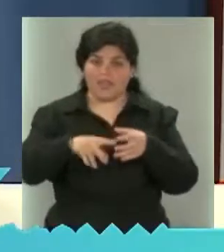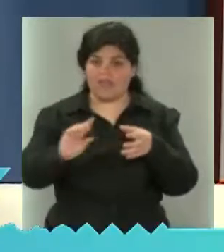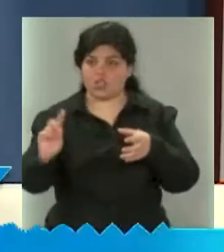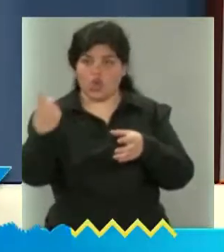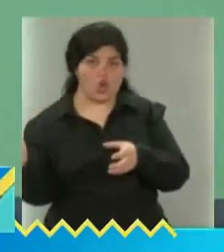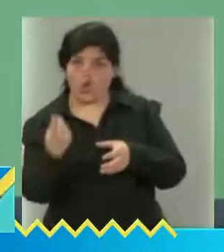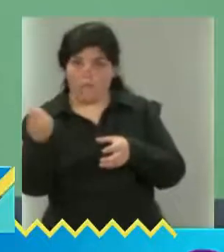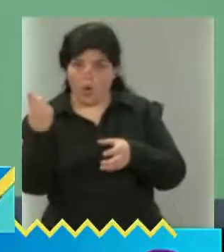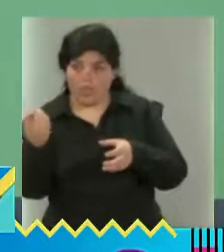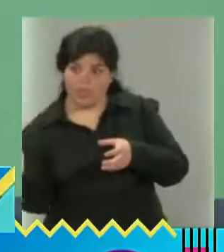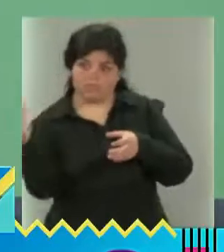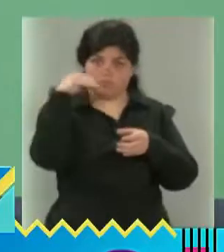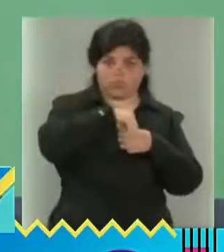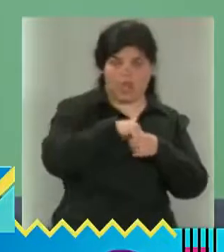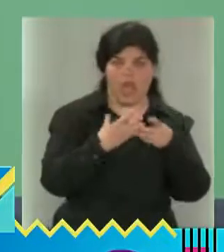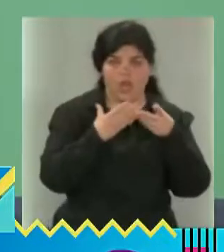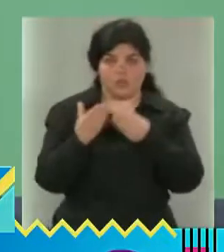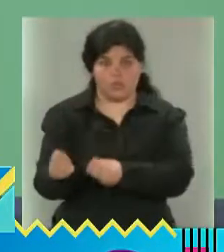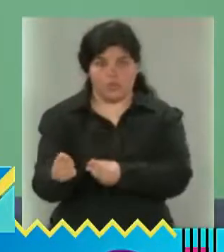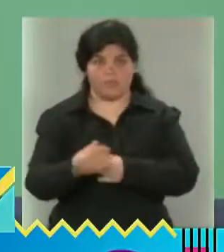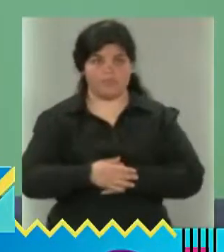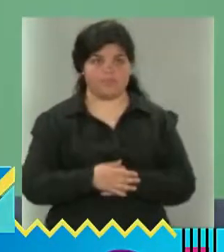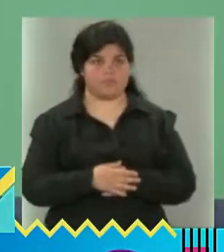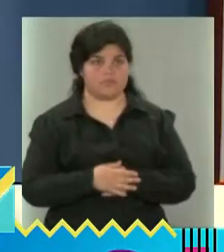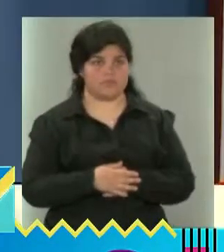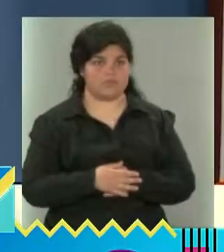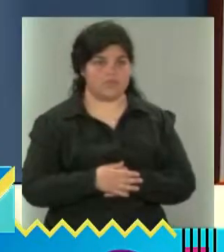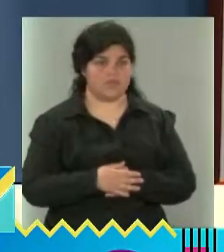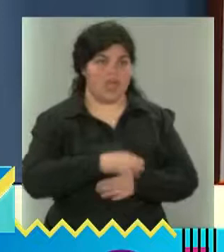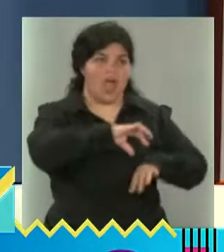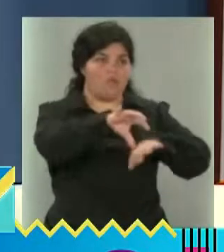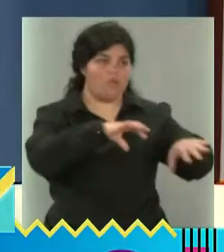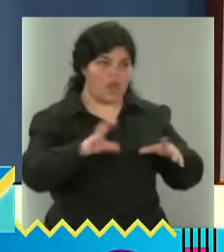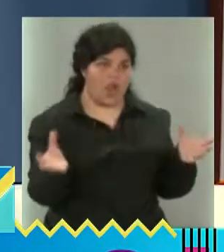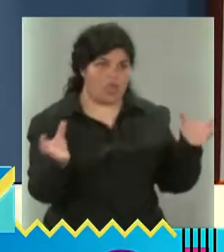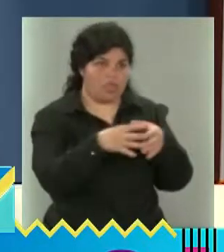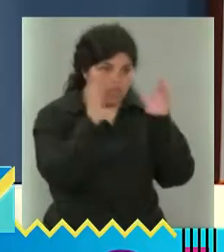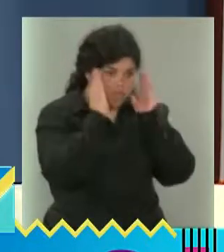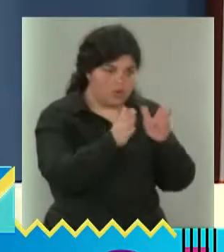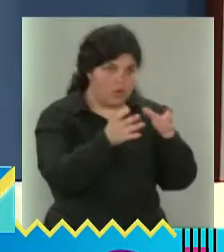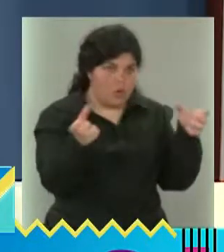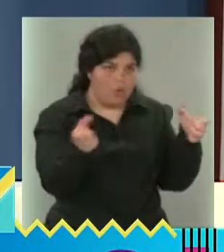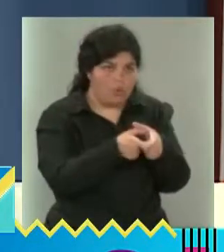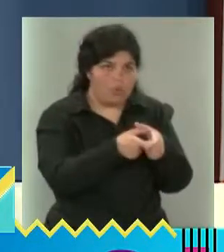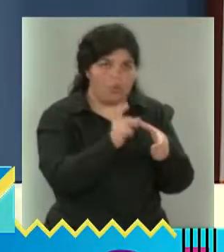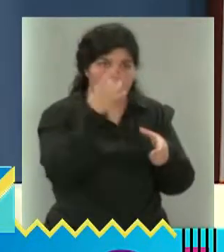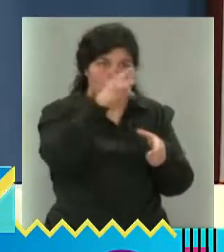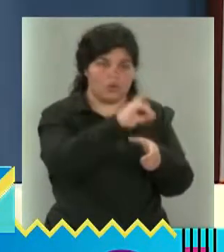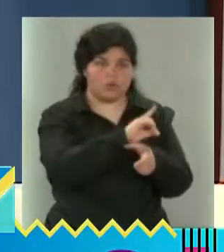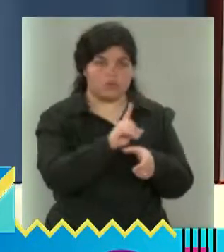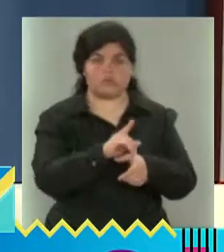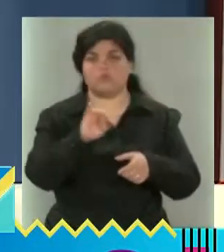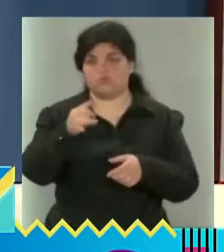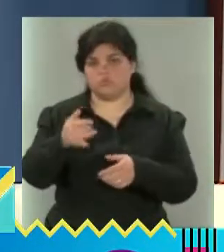¿Y evitando la concentración? Exactamente, es para evitar la concentración. Si mantenemos vivo el pequeño